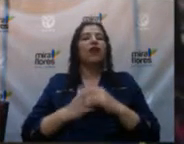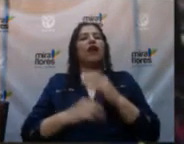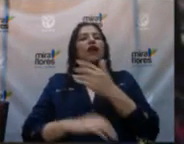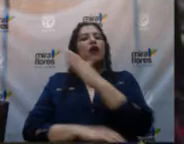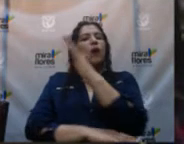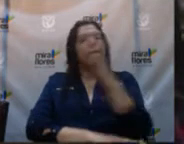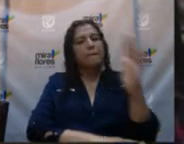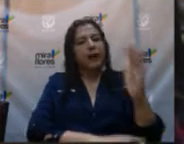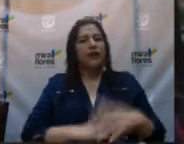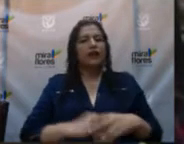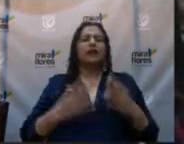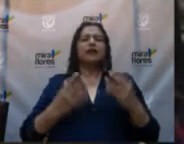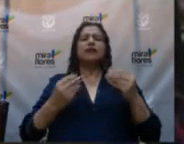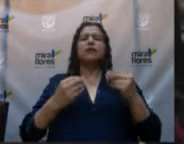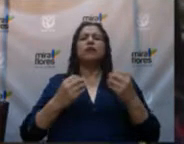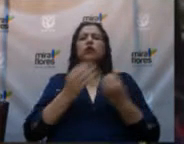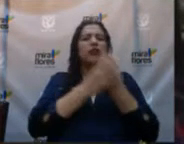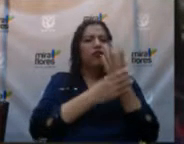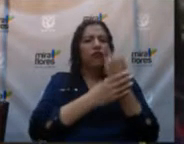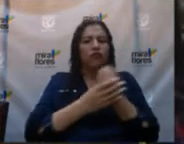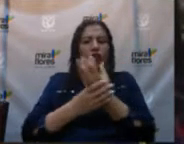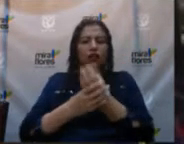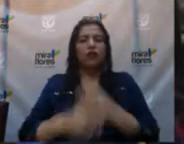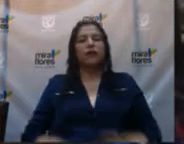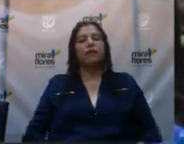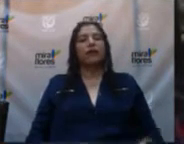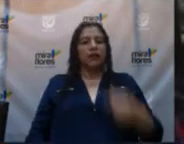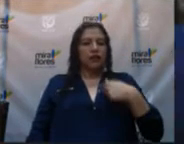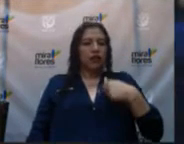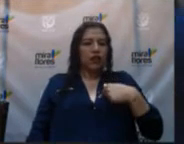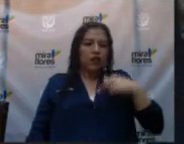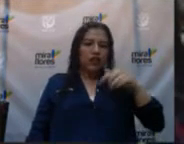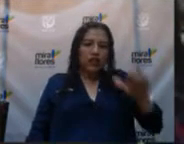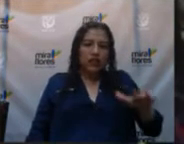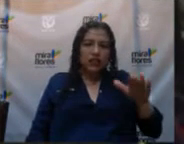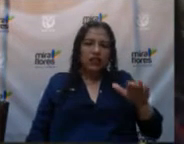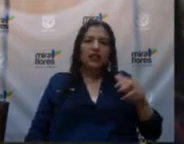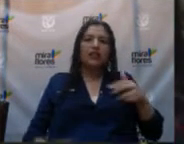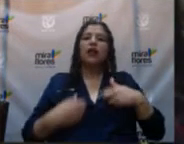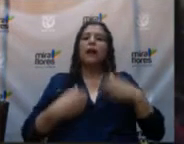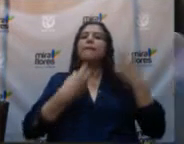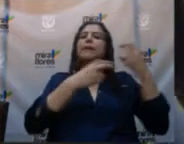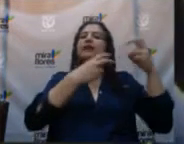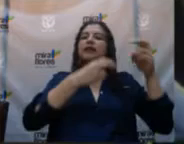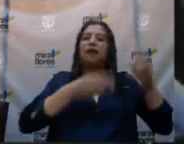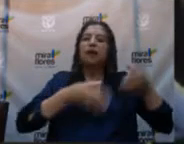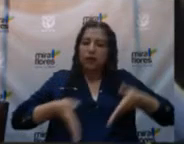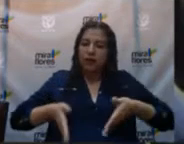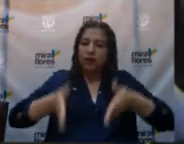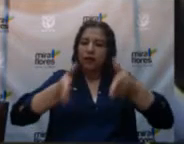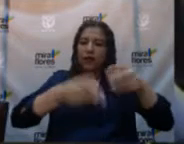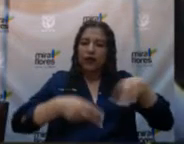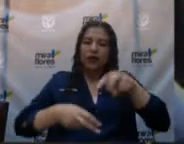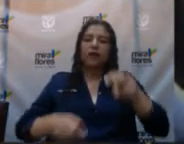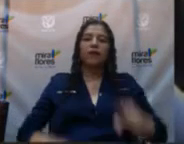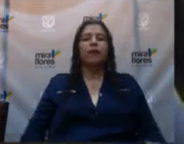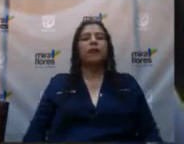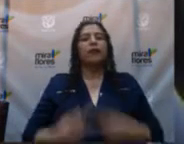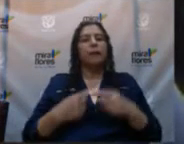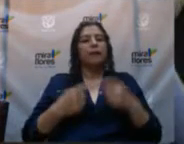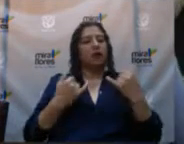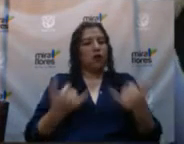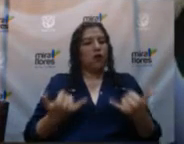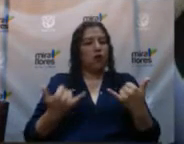y rodeado de muchas flores, y que desde pequeña paseaba por el malecón. Pero